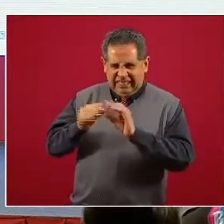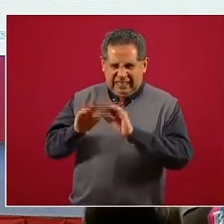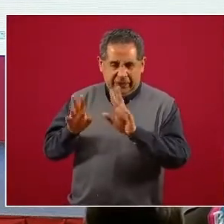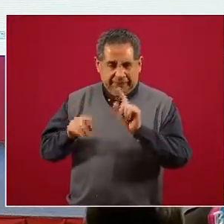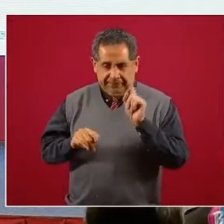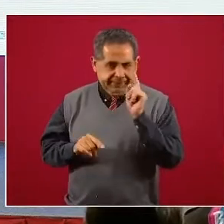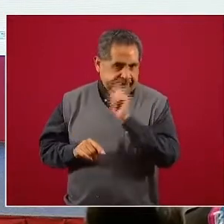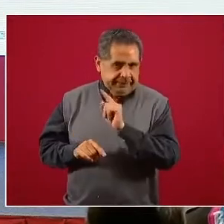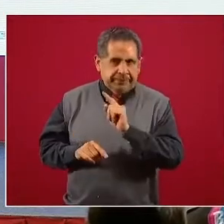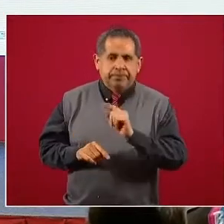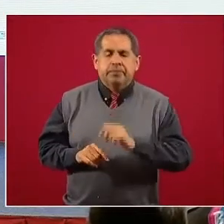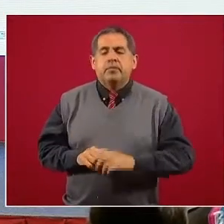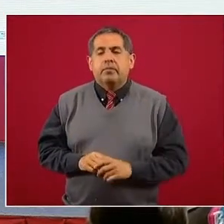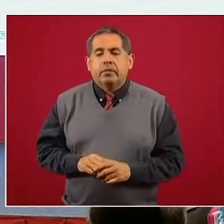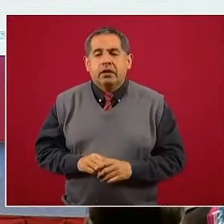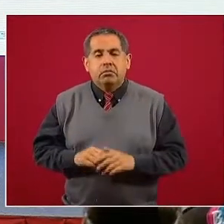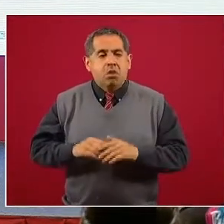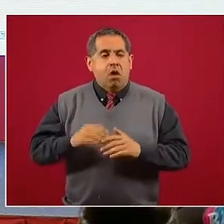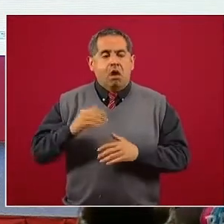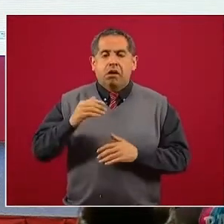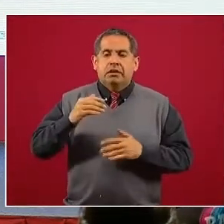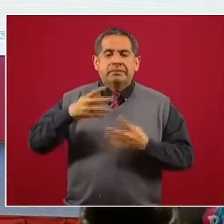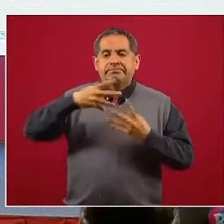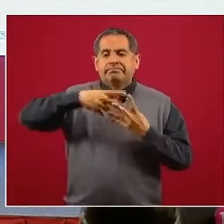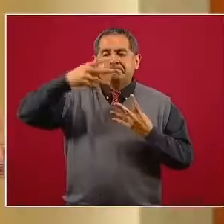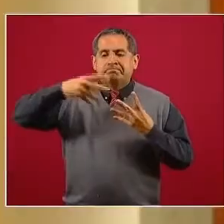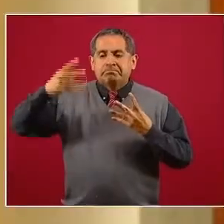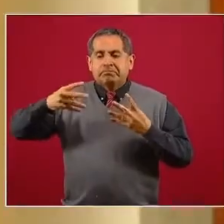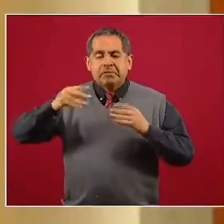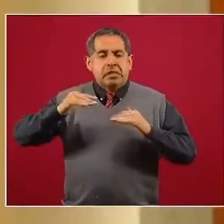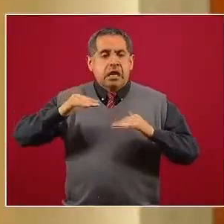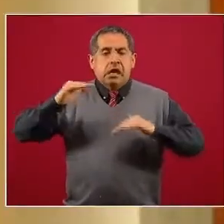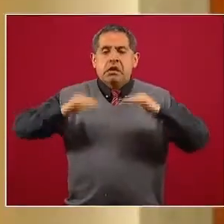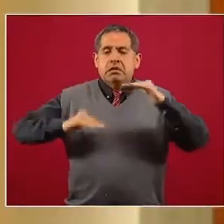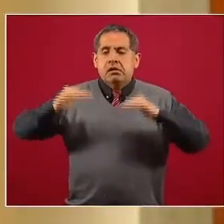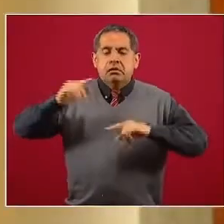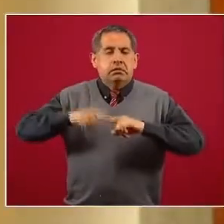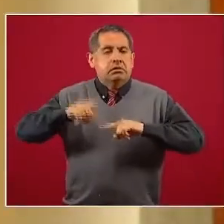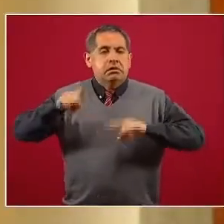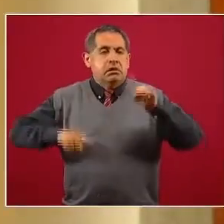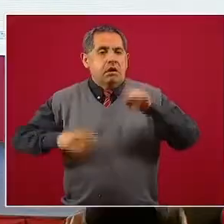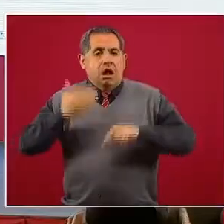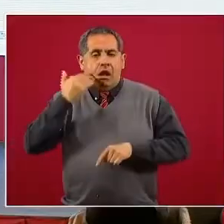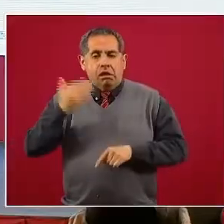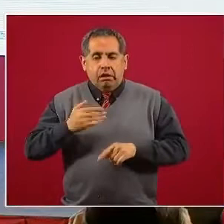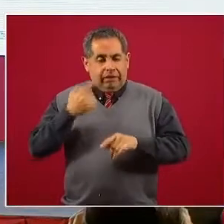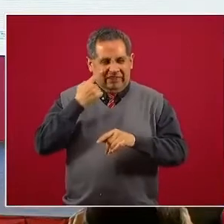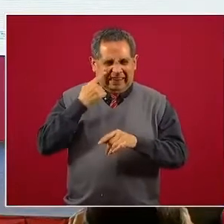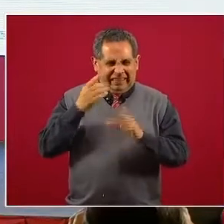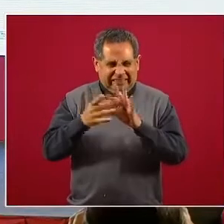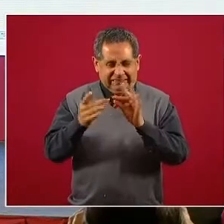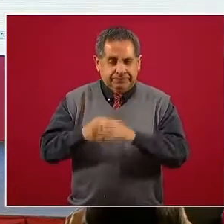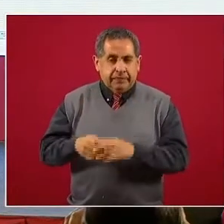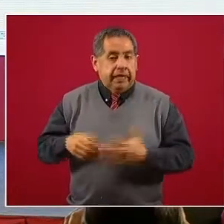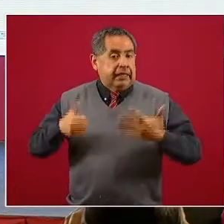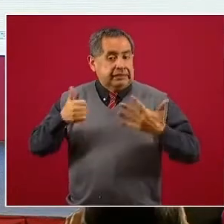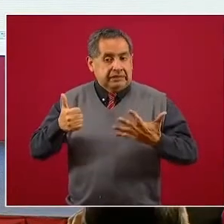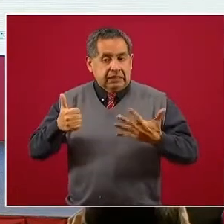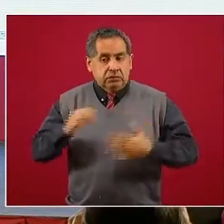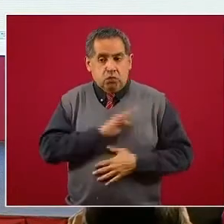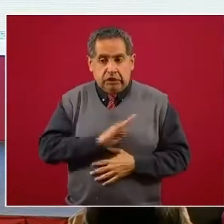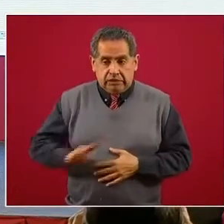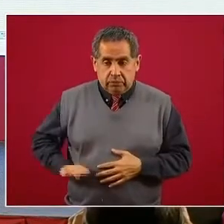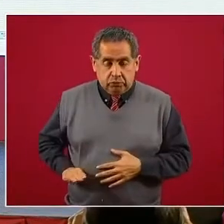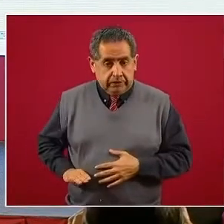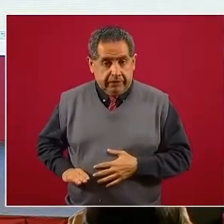esta también asincronía que puede haber al interior de los estados en sus municipios. Cuando vemos aquí estos 6 municipios,